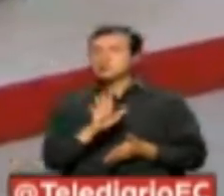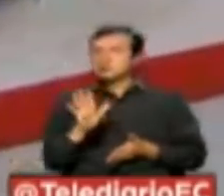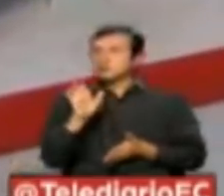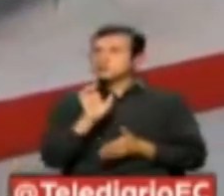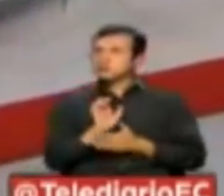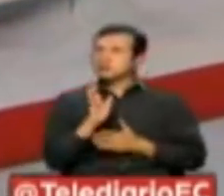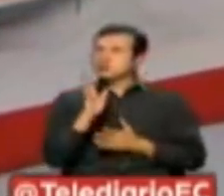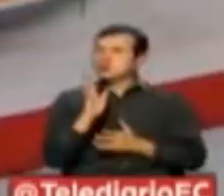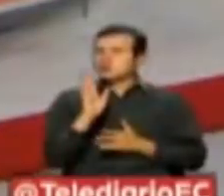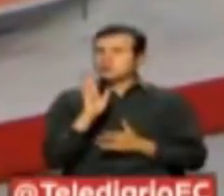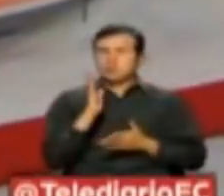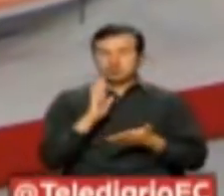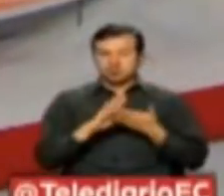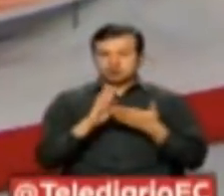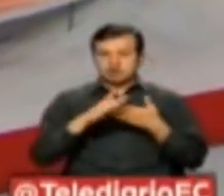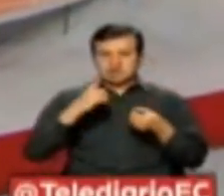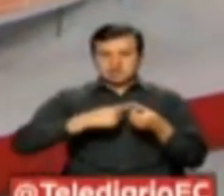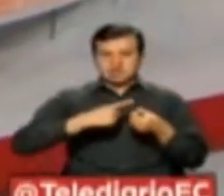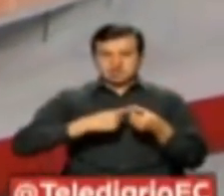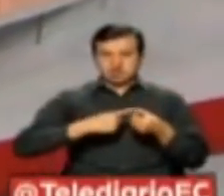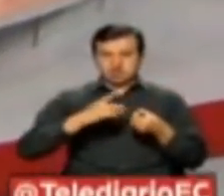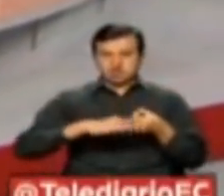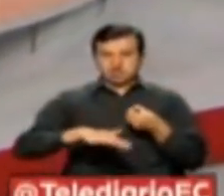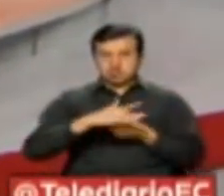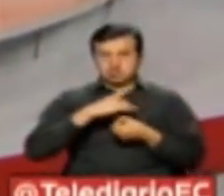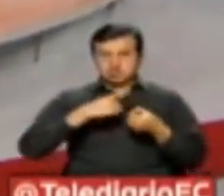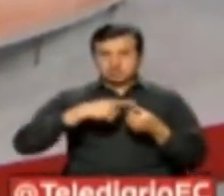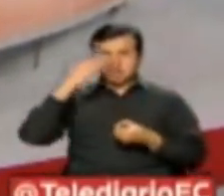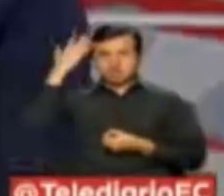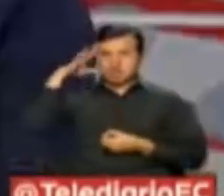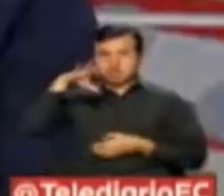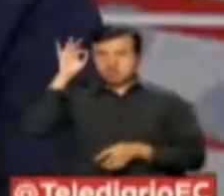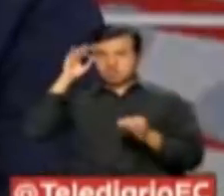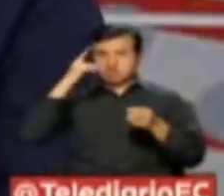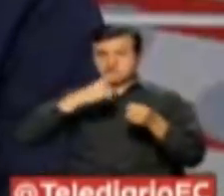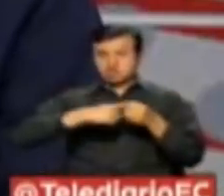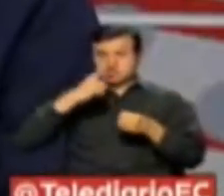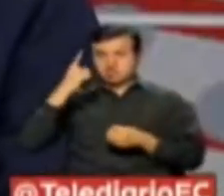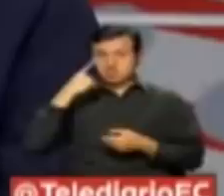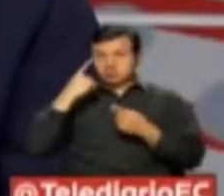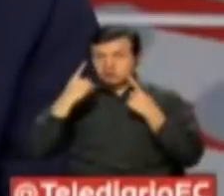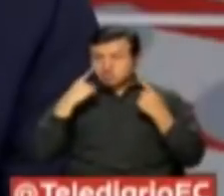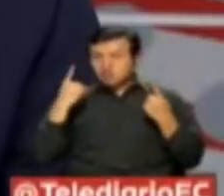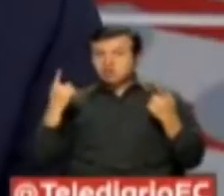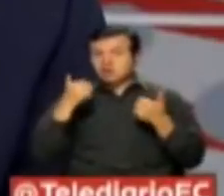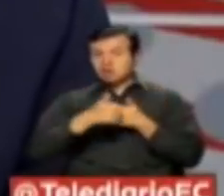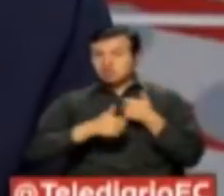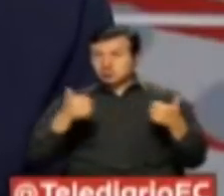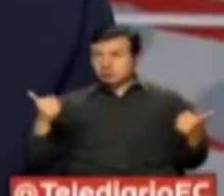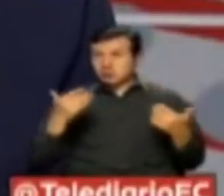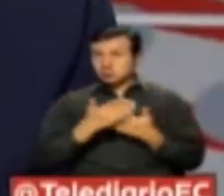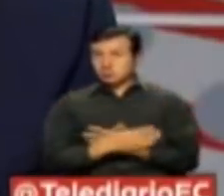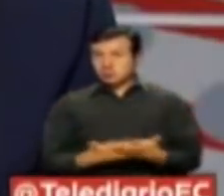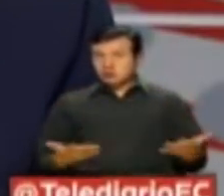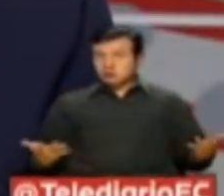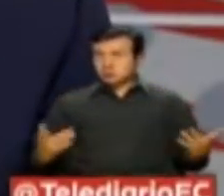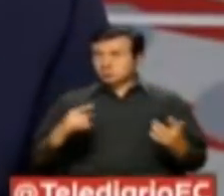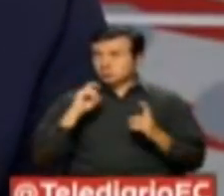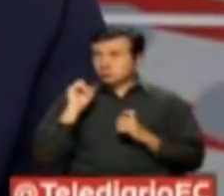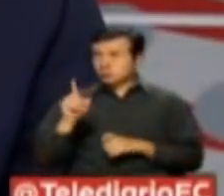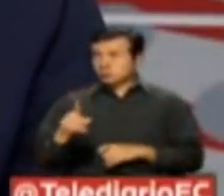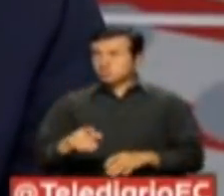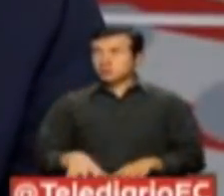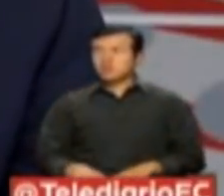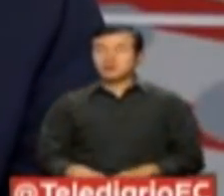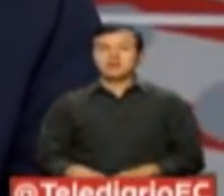los quiteños en la ciudad de quito tenemos simulaciones sobre la ciudad de quito y sobre los candidatos pasemos a ello